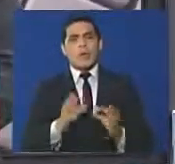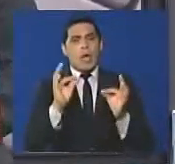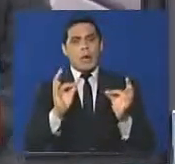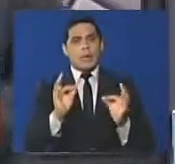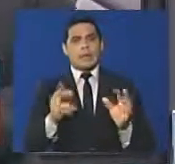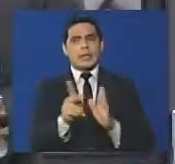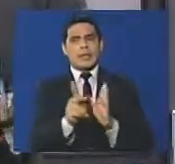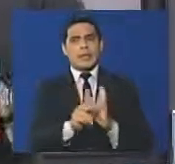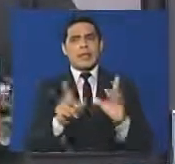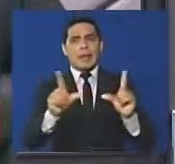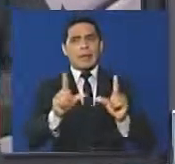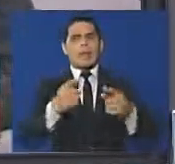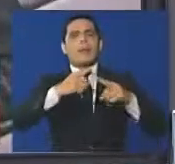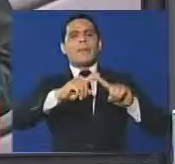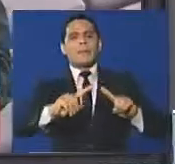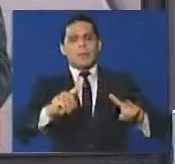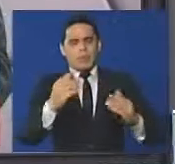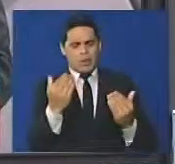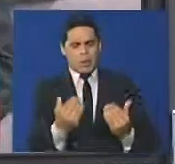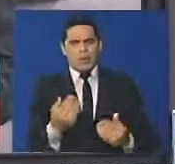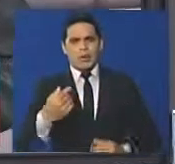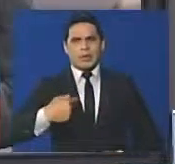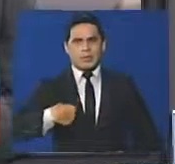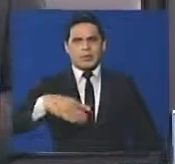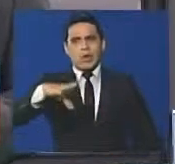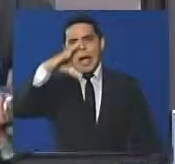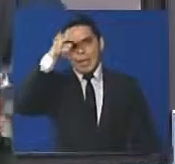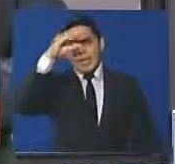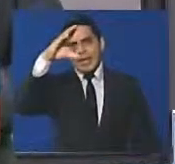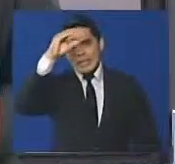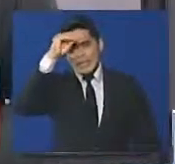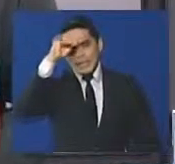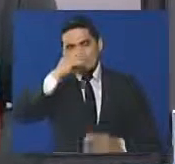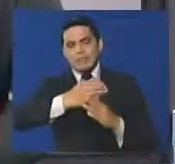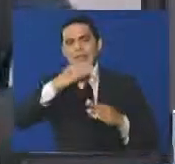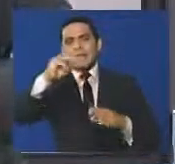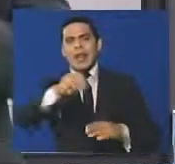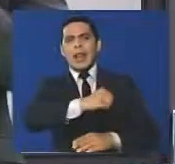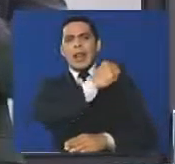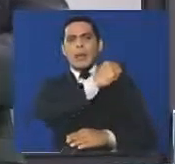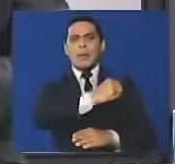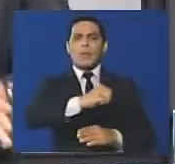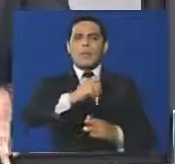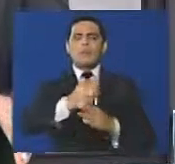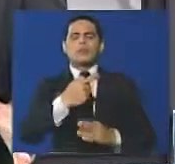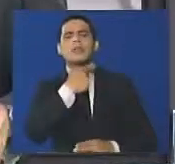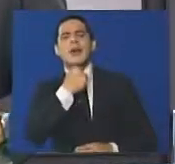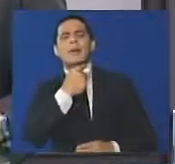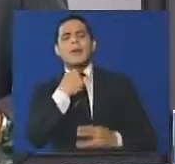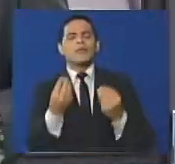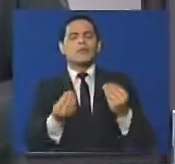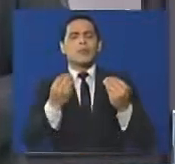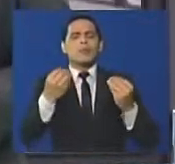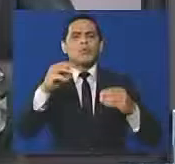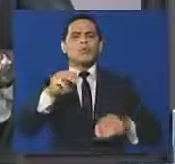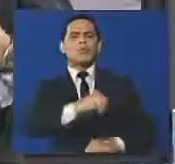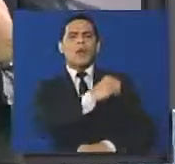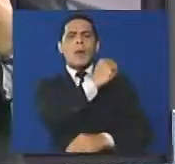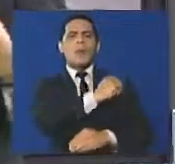programa. Pero como quiera, que soy un aprendiz de la música, que me encanta la música, que